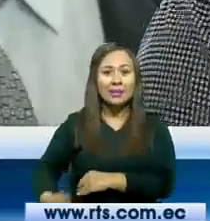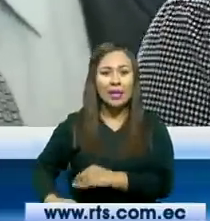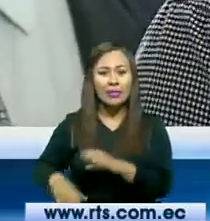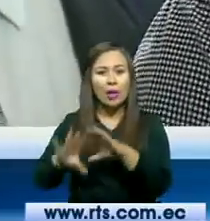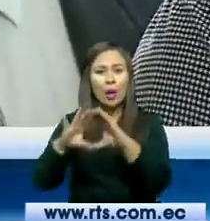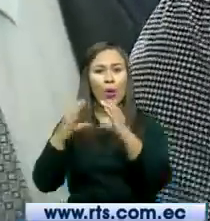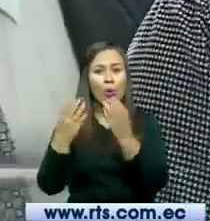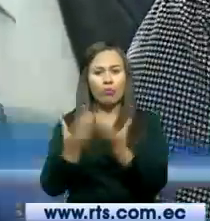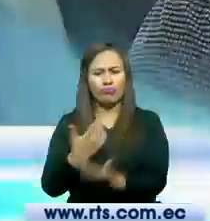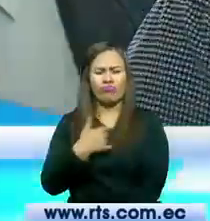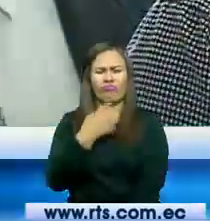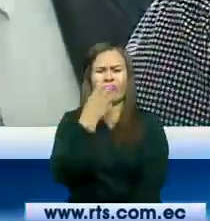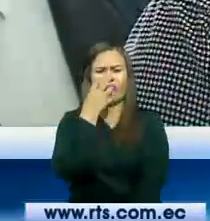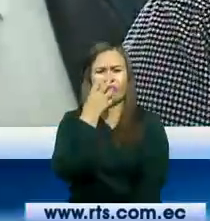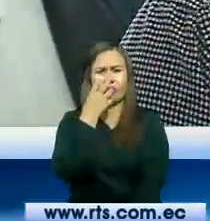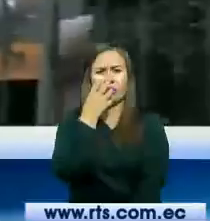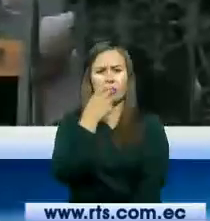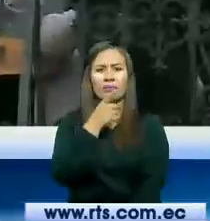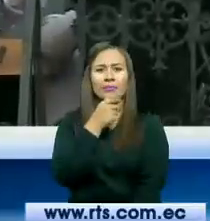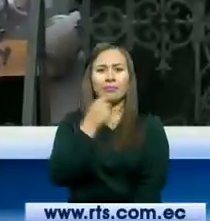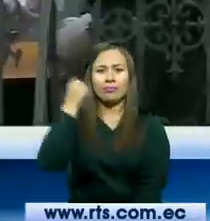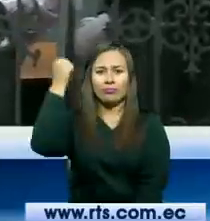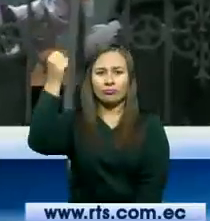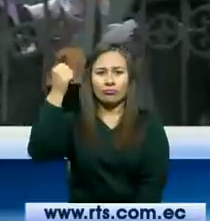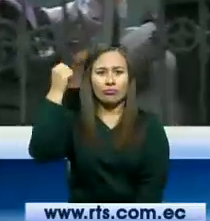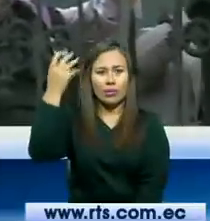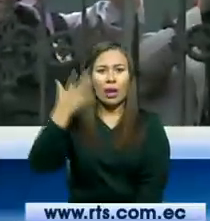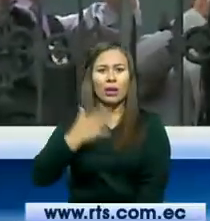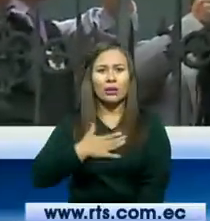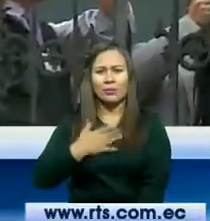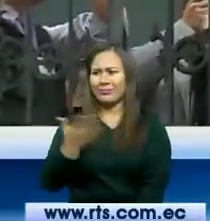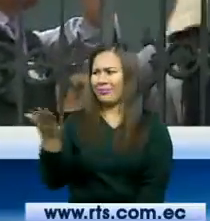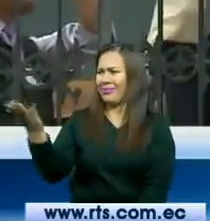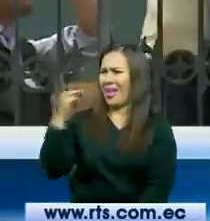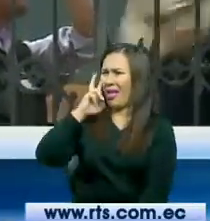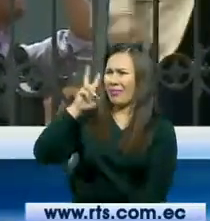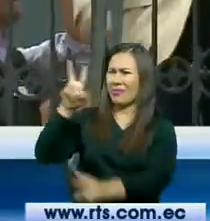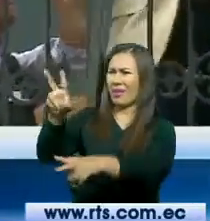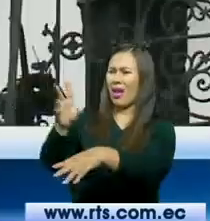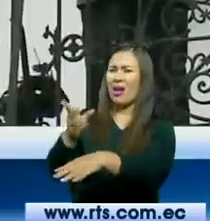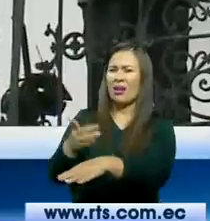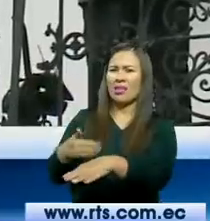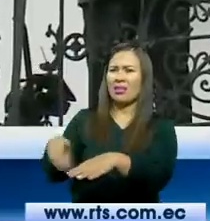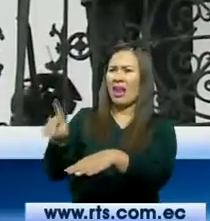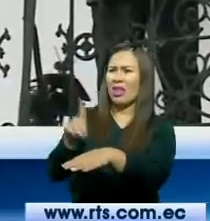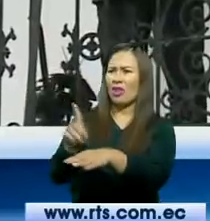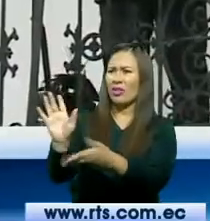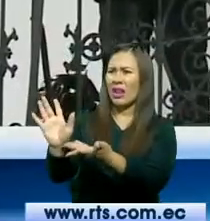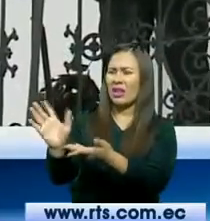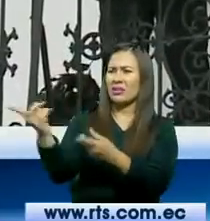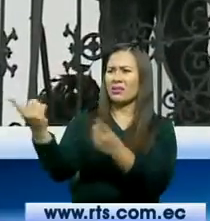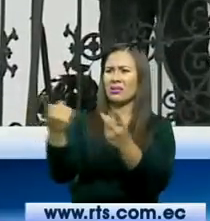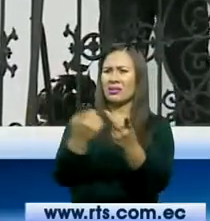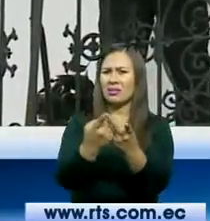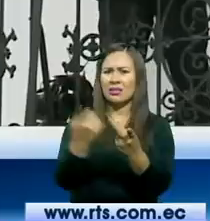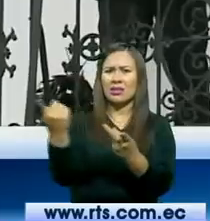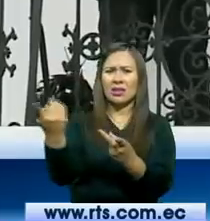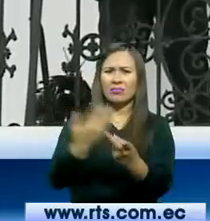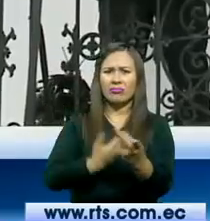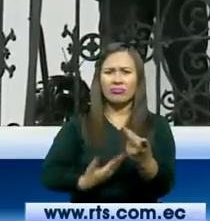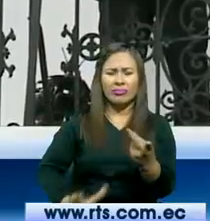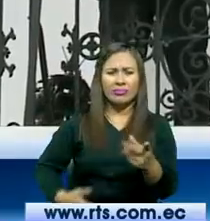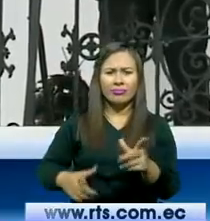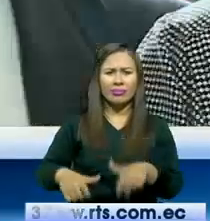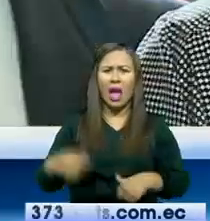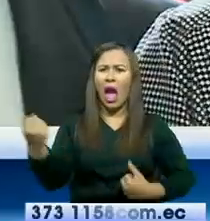expresó el malestar de los sindicalistas frente al apoyo que minutos antes dio Moreno al presidente del directorio del Instituto Ecuatoriano de